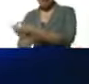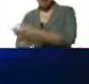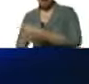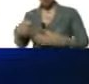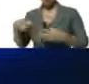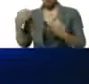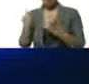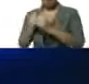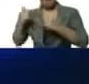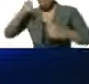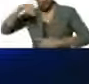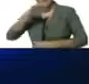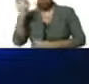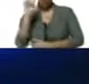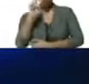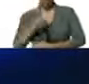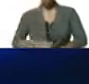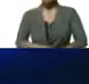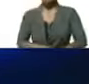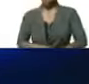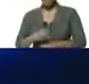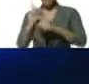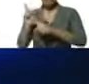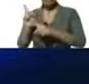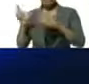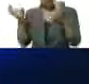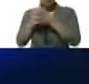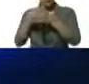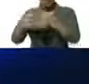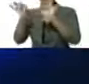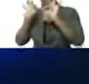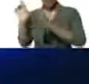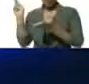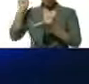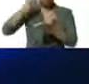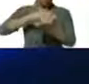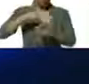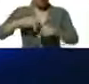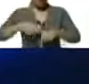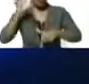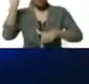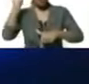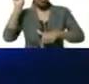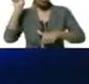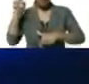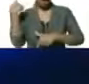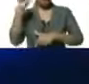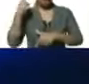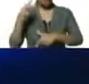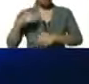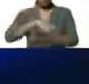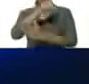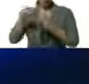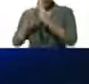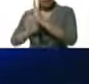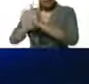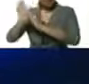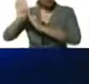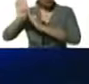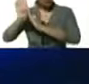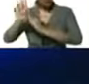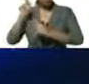pueblo venezolano. Ya esta delegación de especialistas que llegó a nuestra patria está, bueno, en pleno desarrollo